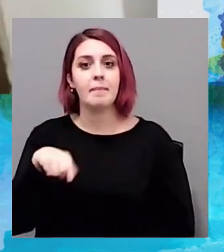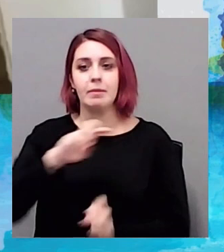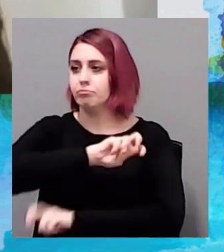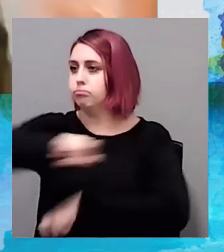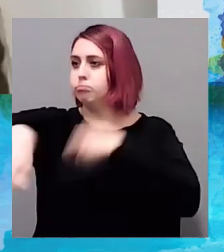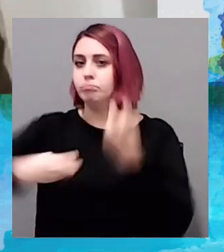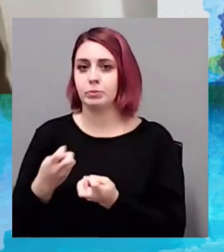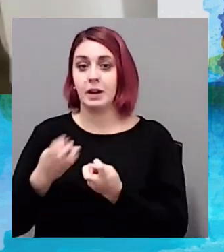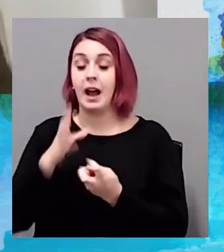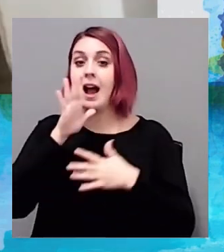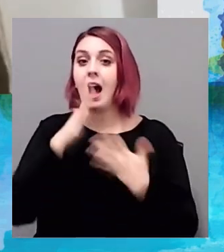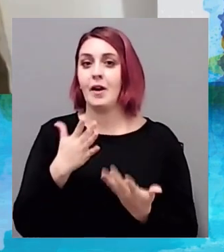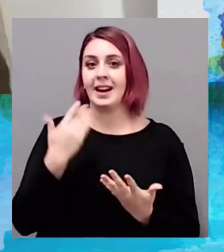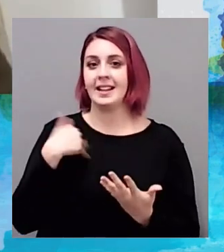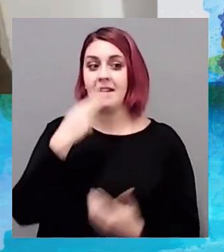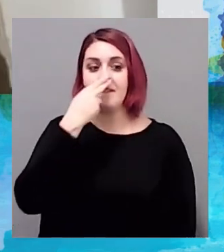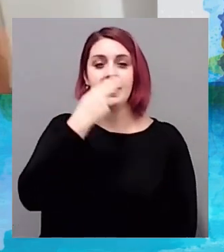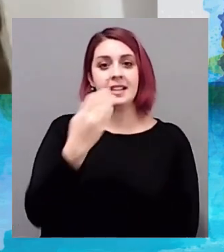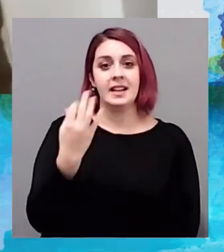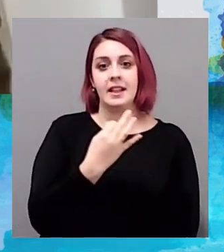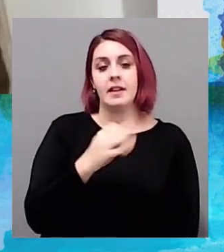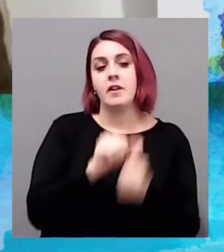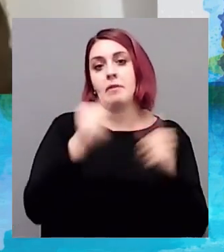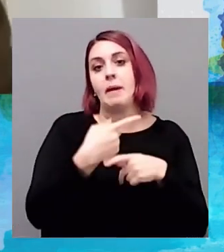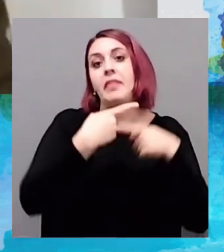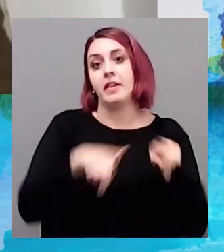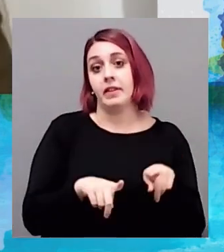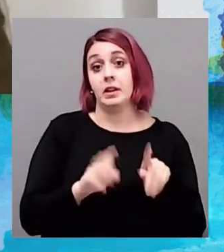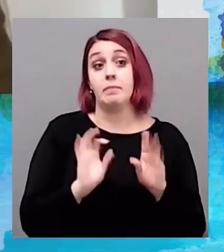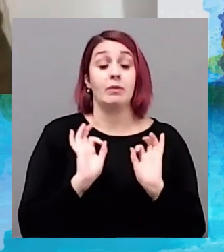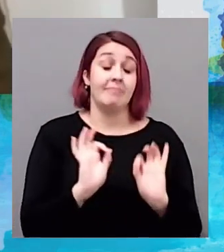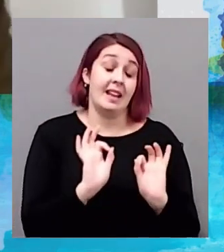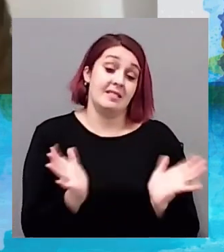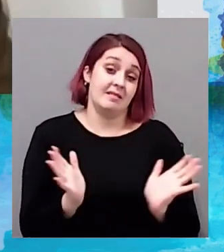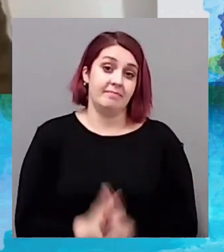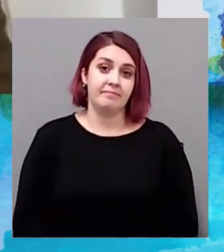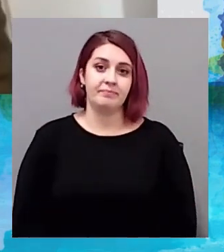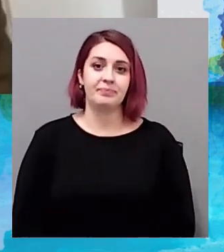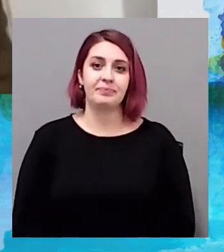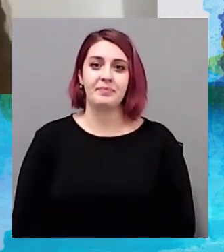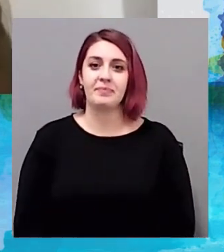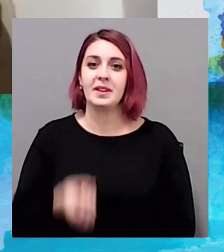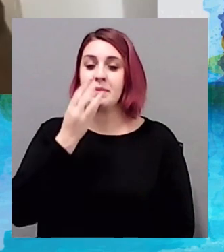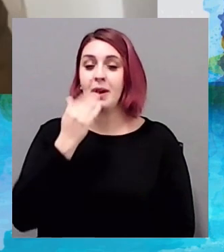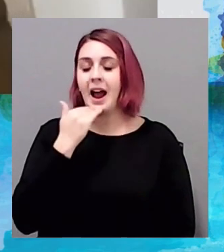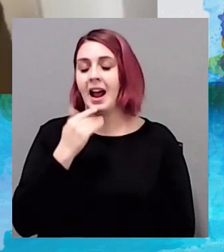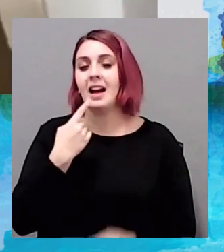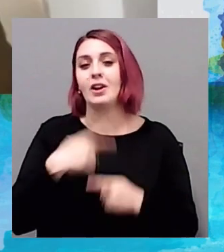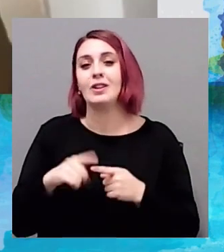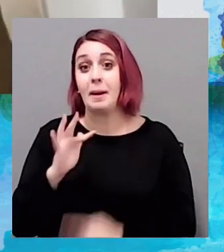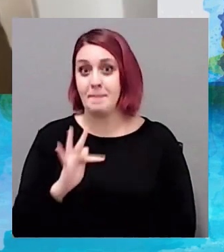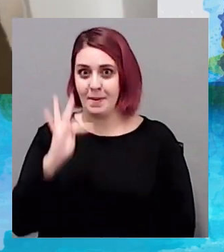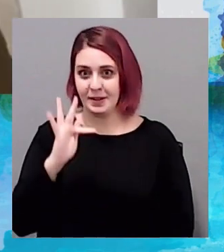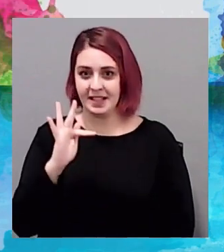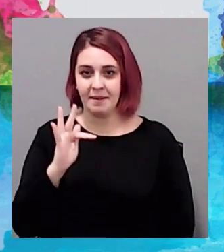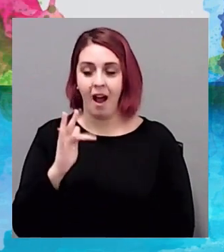y ahora las visitas tienen que hacerse de otra manera, pero es lo que nos queda. Y bueno, y ahora la parte buena, ¿qué hay? ¿Qué tenemos